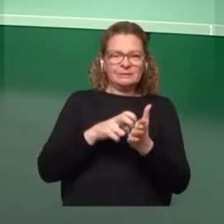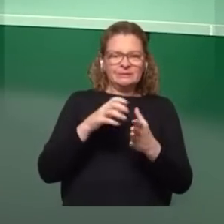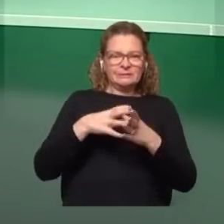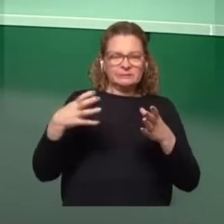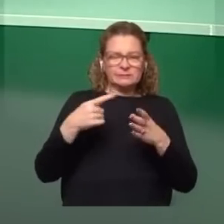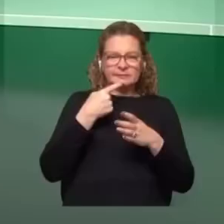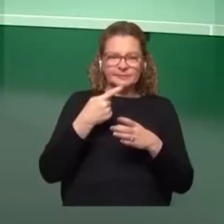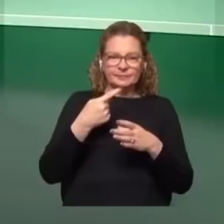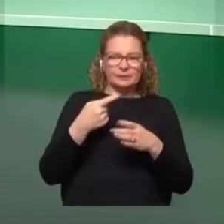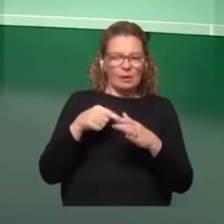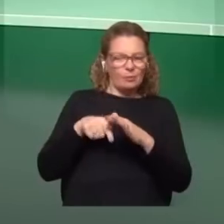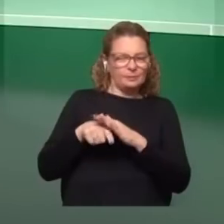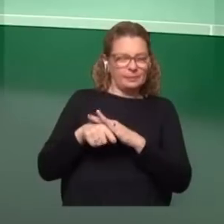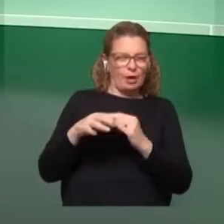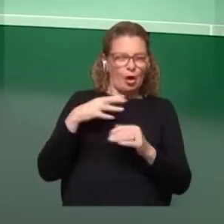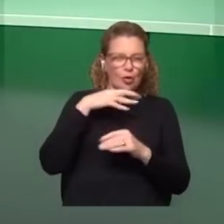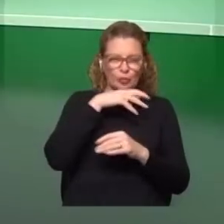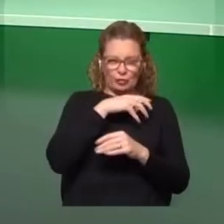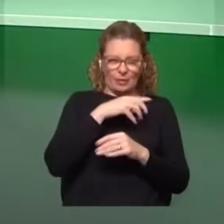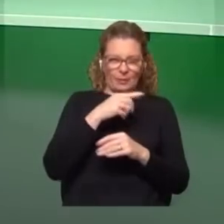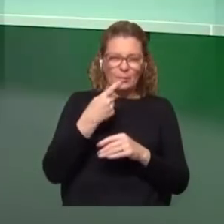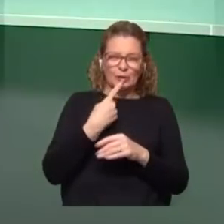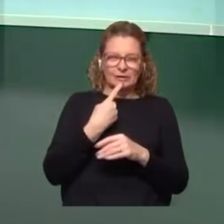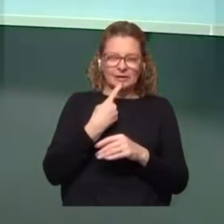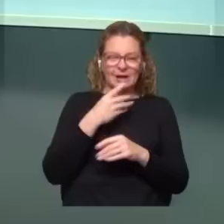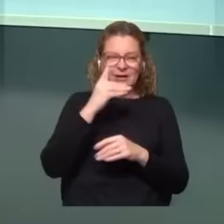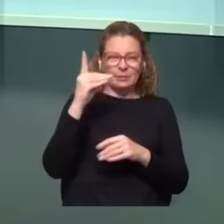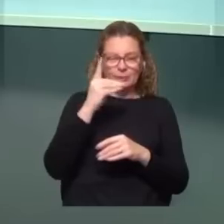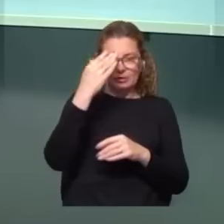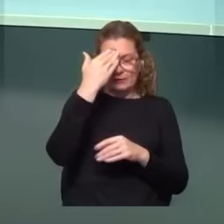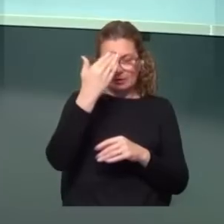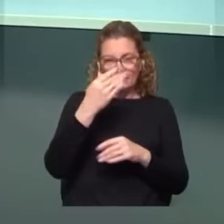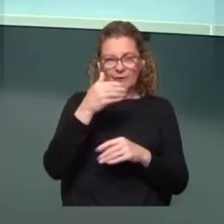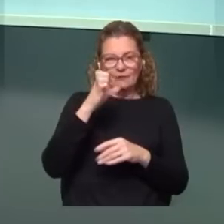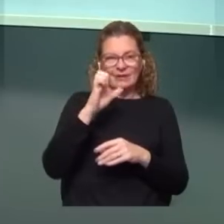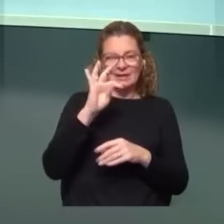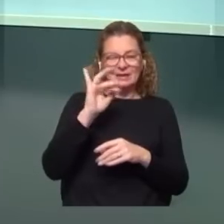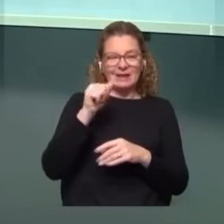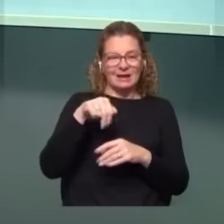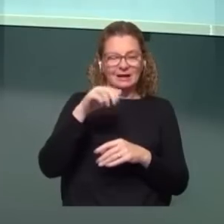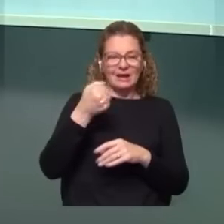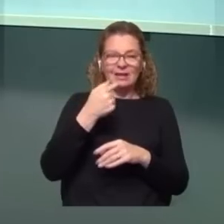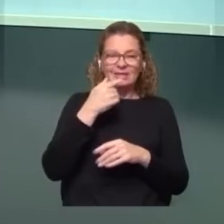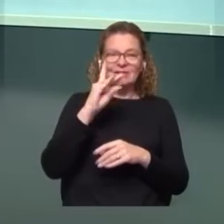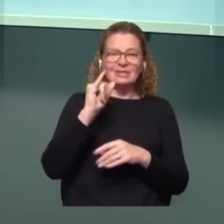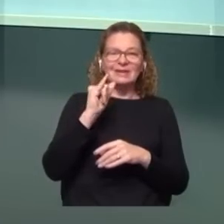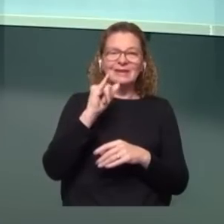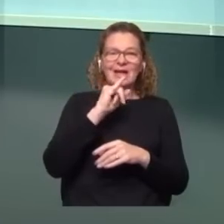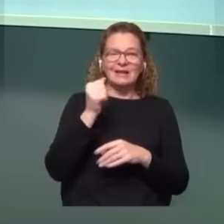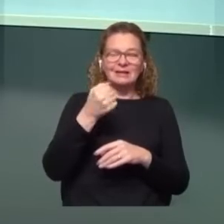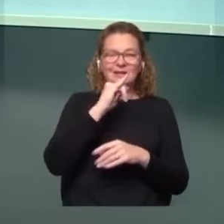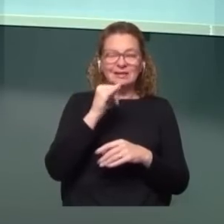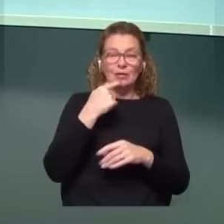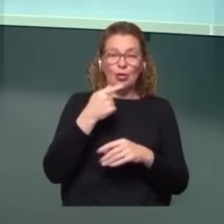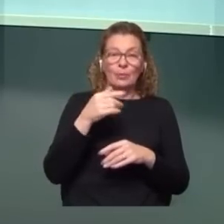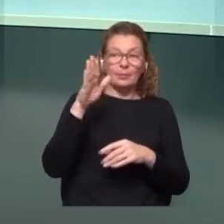denunció clientelismo y corrupción a propósito de esto la diputada frente amplista betiana Díaz dijo que la oposición tiene previsto convocar